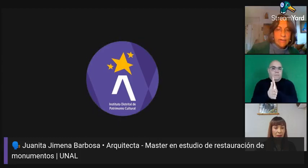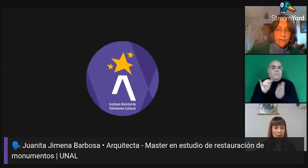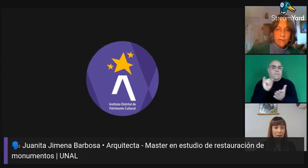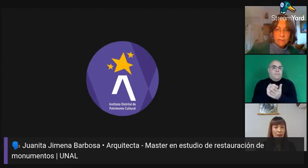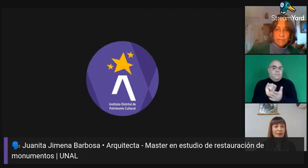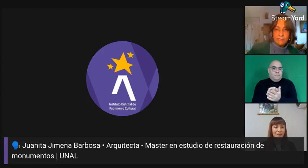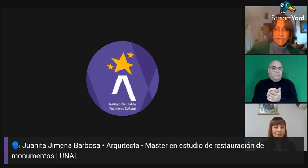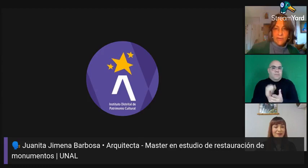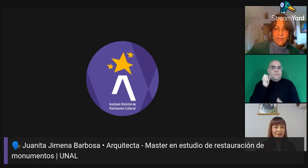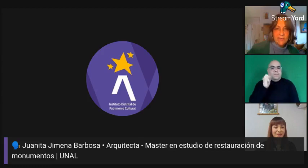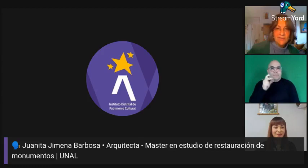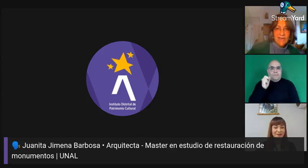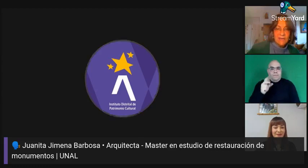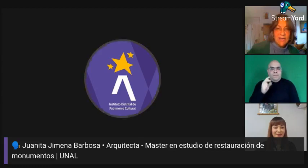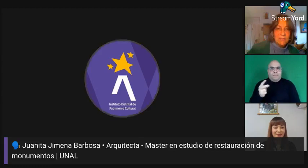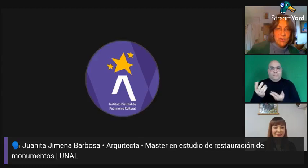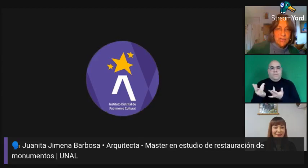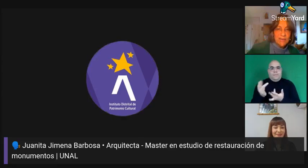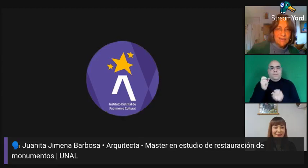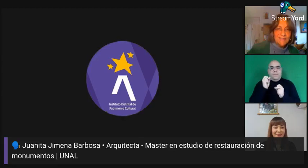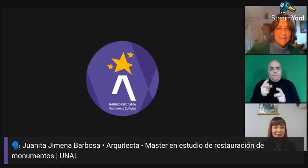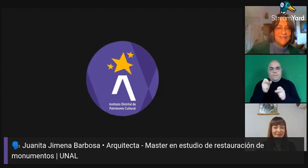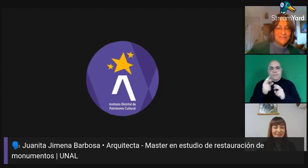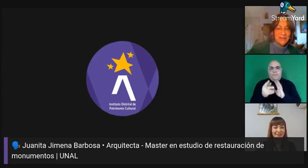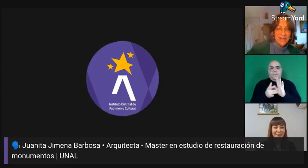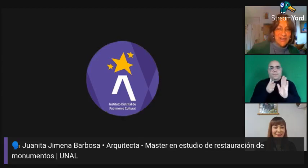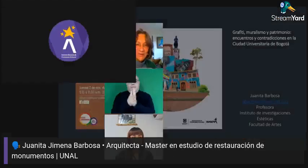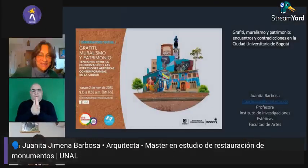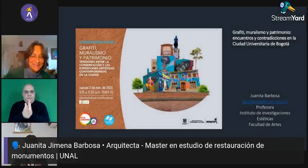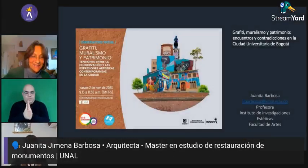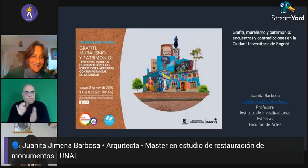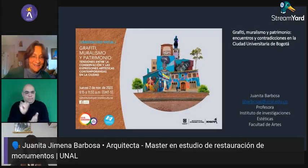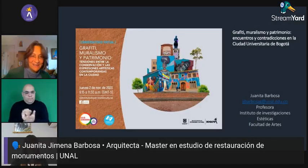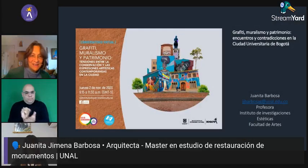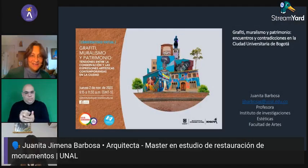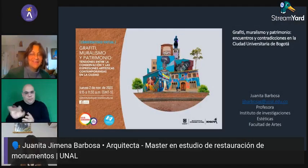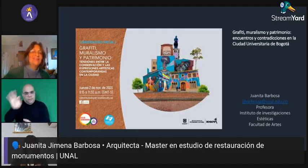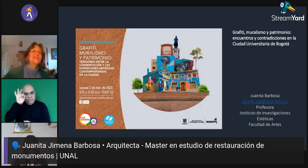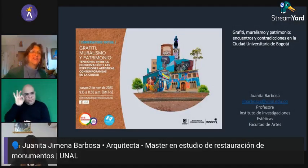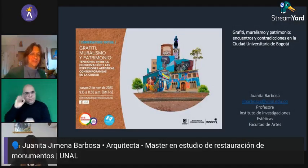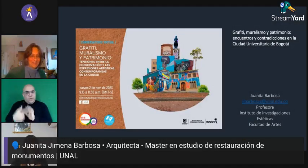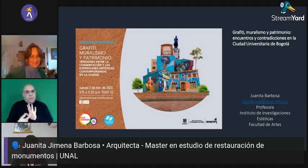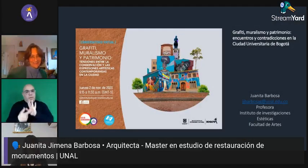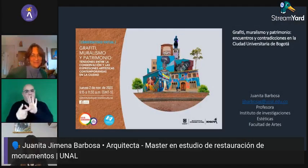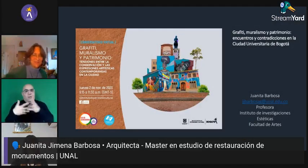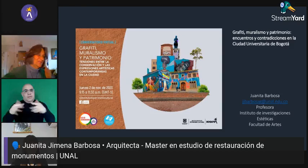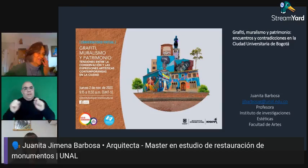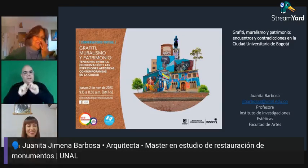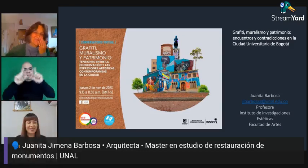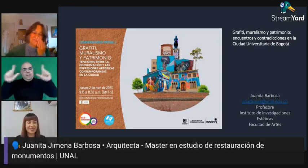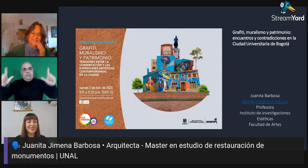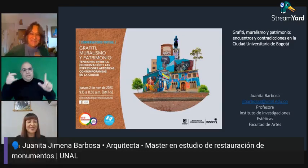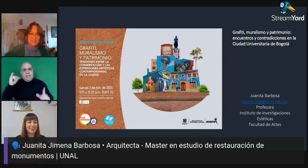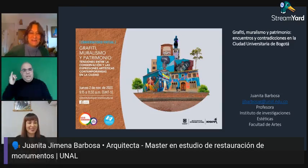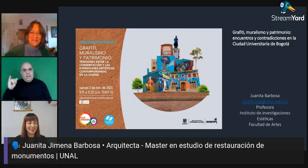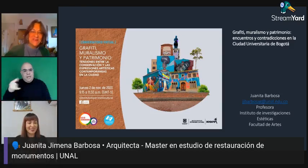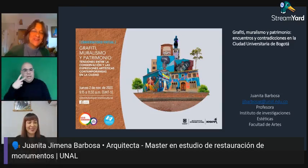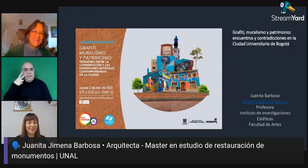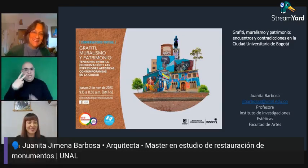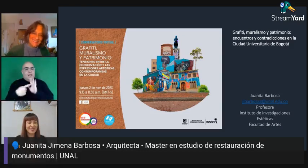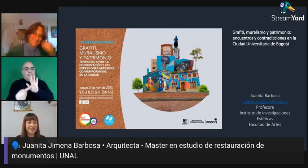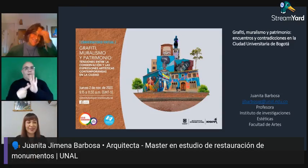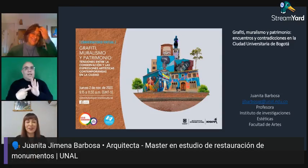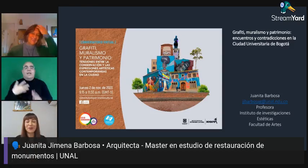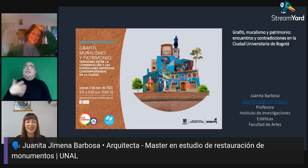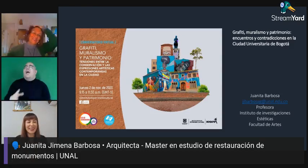perdona, perdona, perdona. Ahí voy a seleccionar a ver si Listo. sale. Listo, listo.